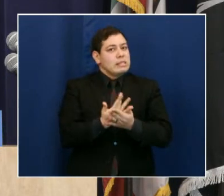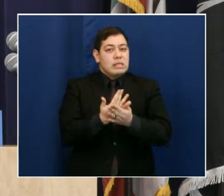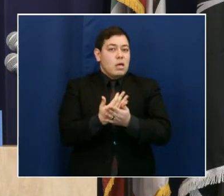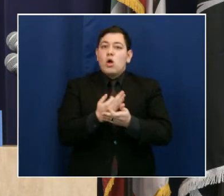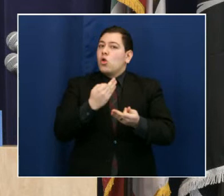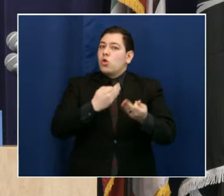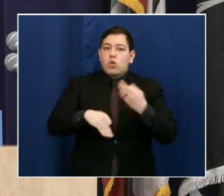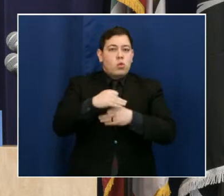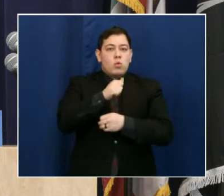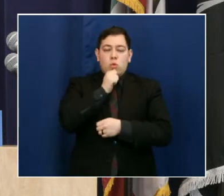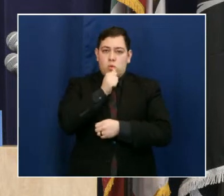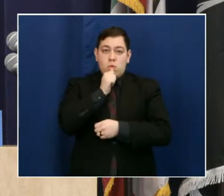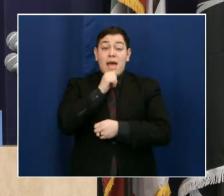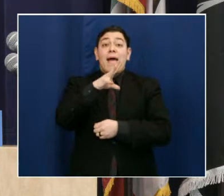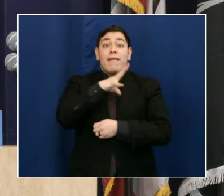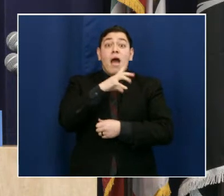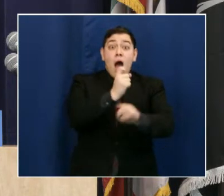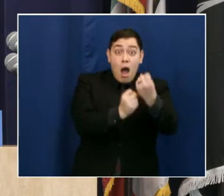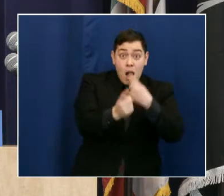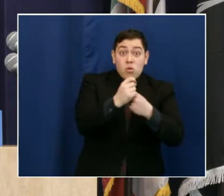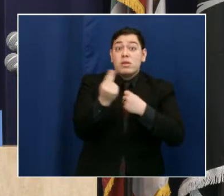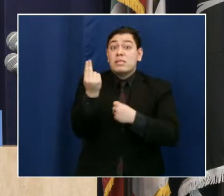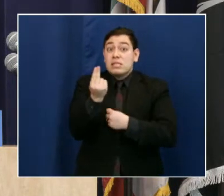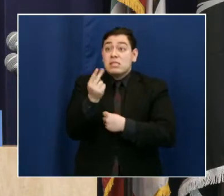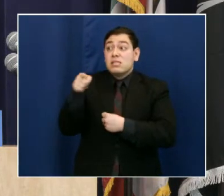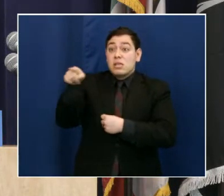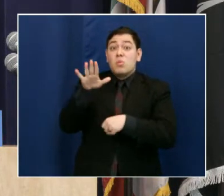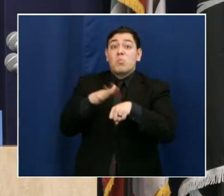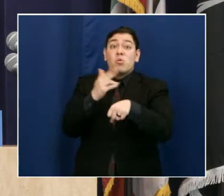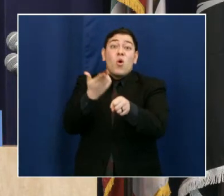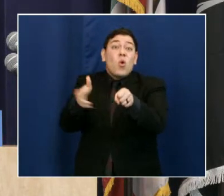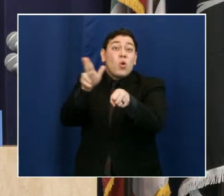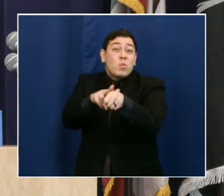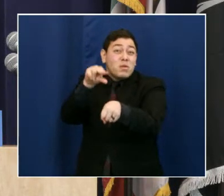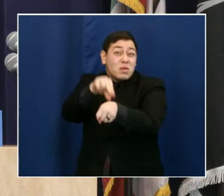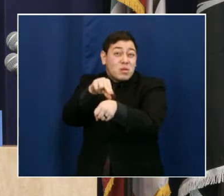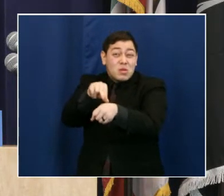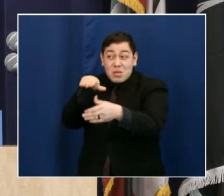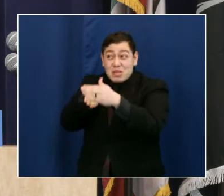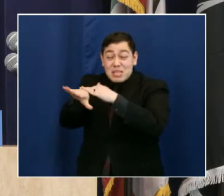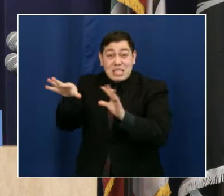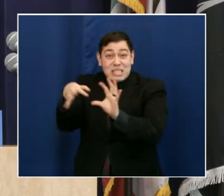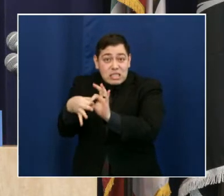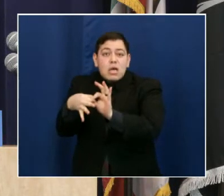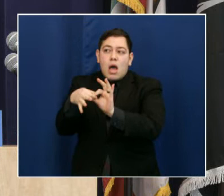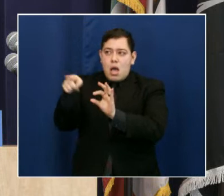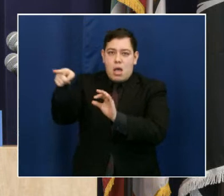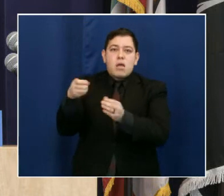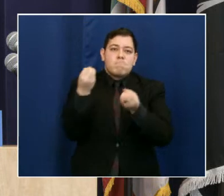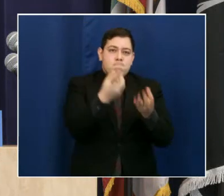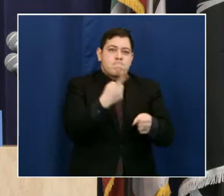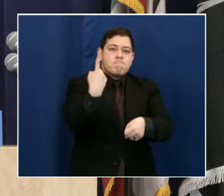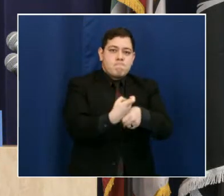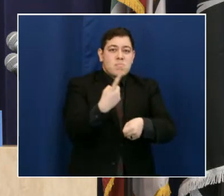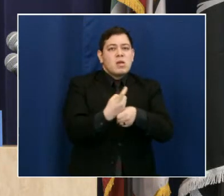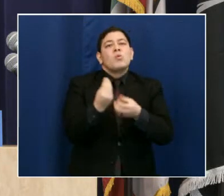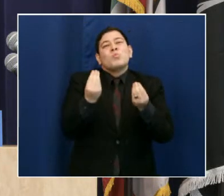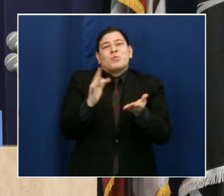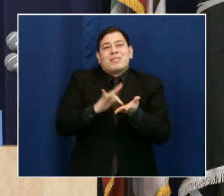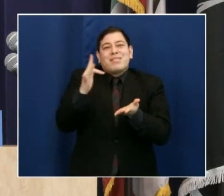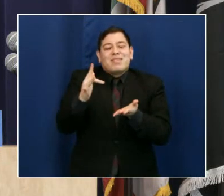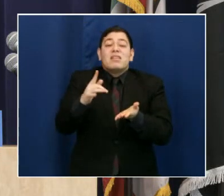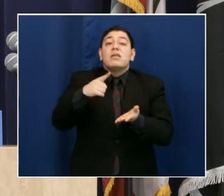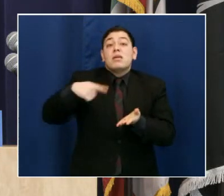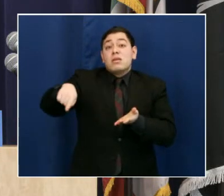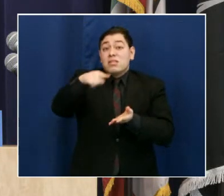que tienen acceso a servicios médicos sean las personas que tengan ese acceso. Muchísimas gracias, por favor. Hay que seguir